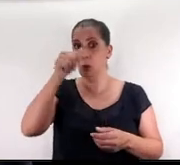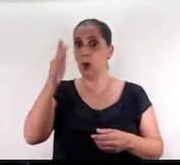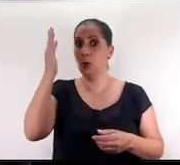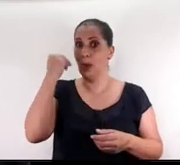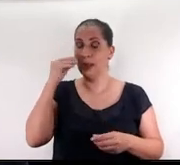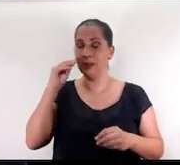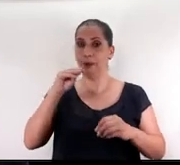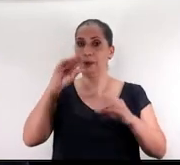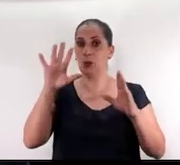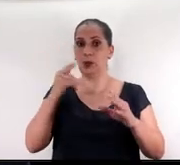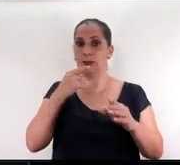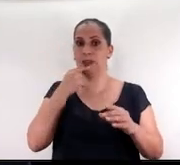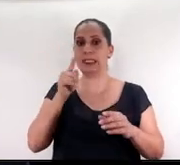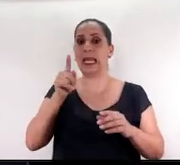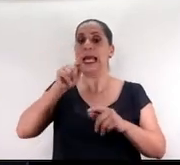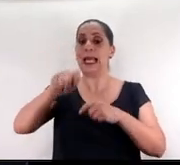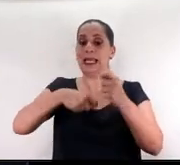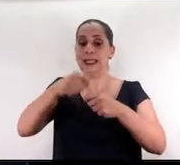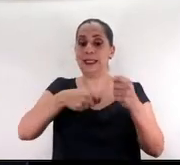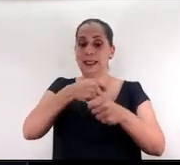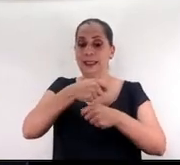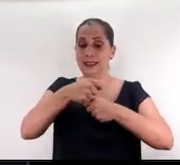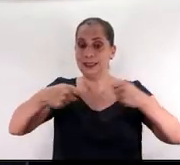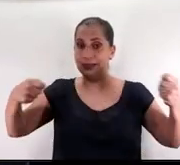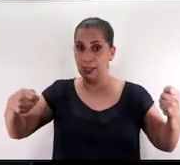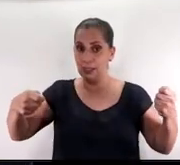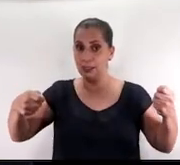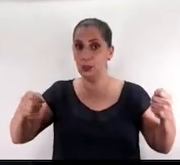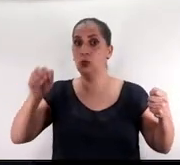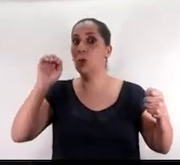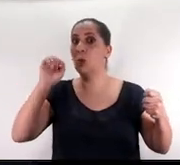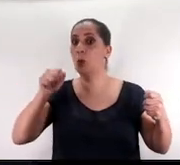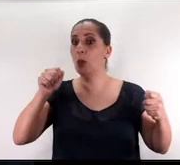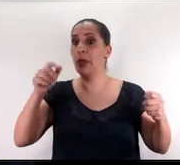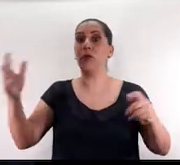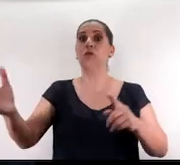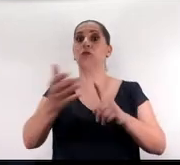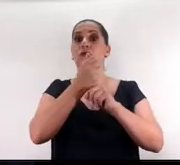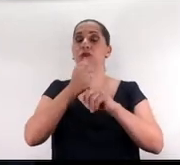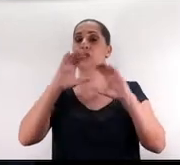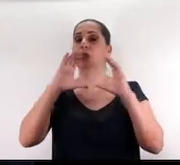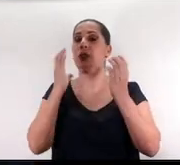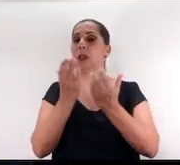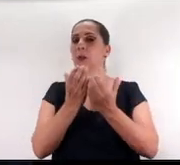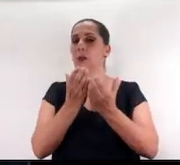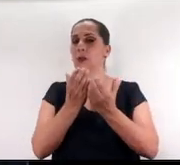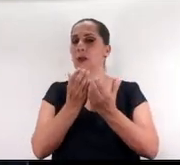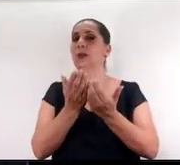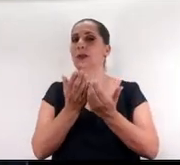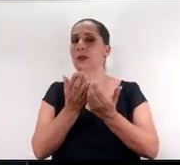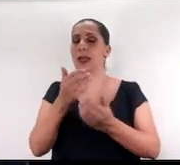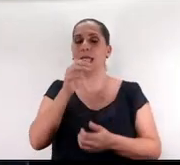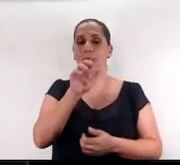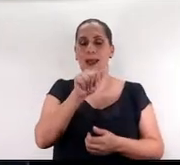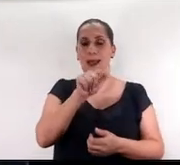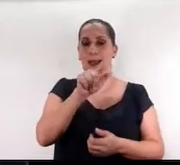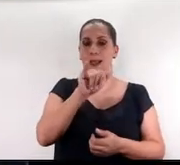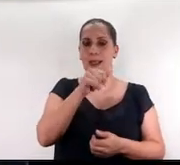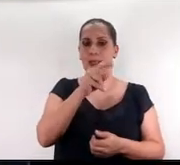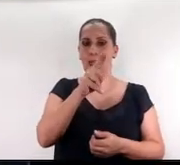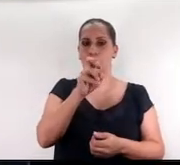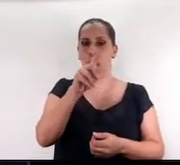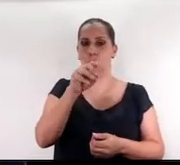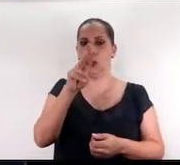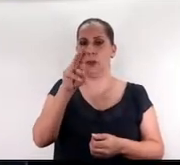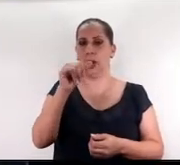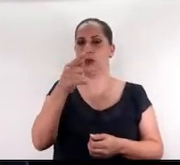mitología, que aquel que desatara el nudo gordiano podría conquistar el mundo. Alejandro Magno lo que hizo fue sacar su espada y cortar